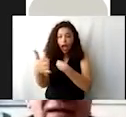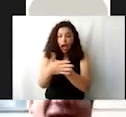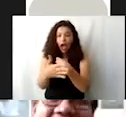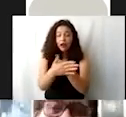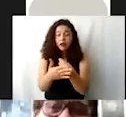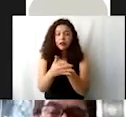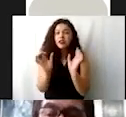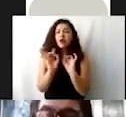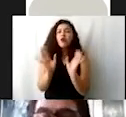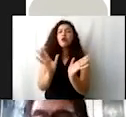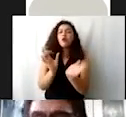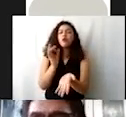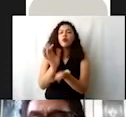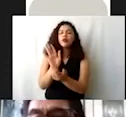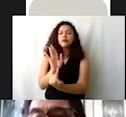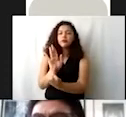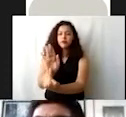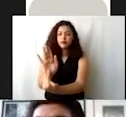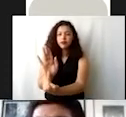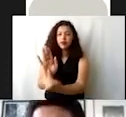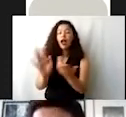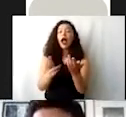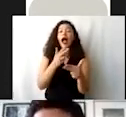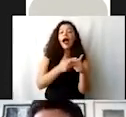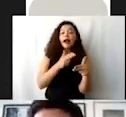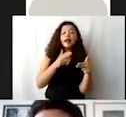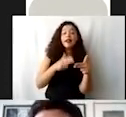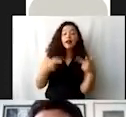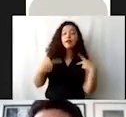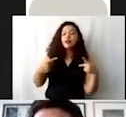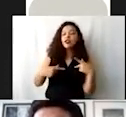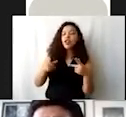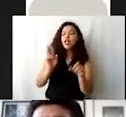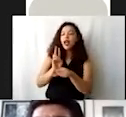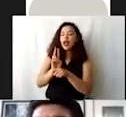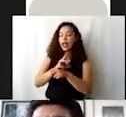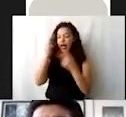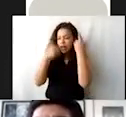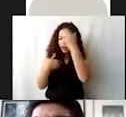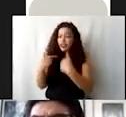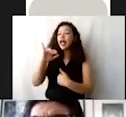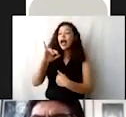efectos hasta el momento en que se haga la verificación de domicilio, ¿sí?